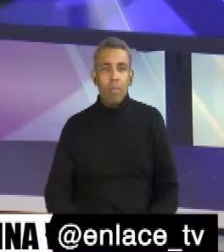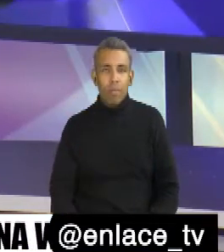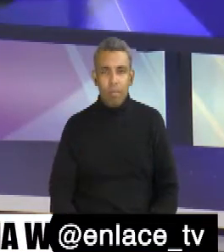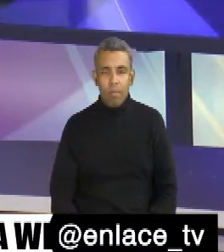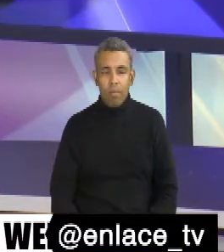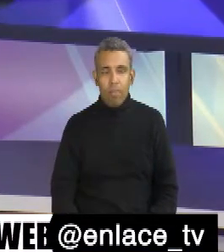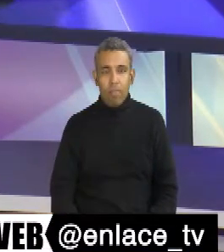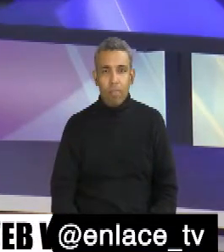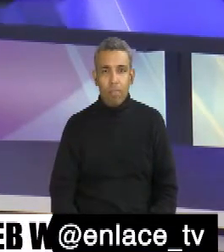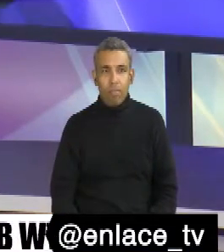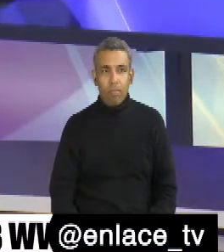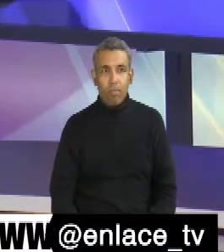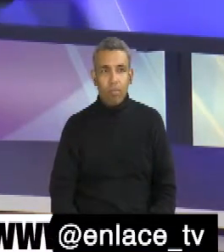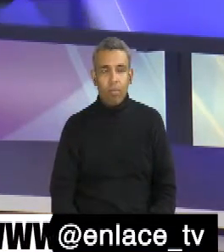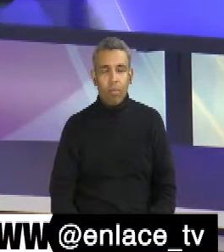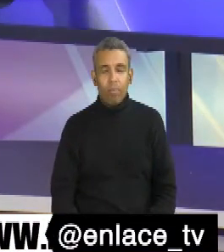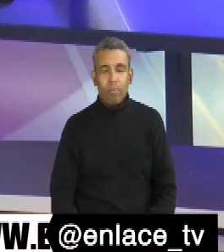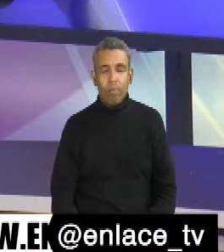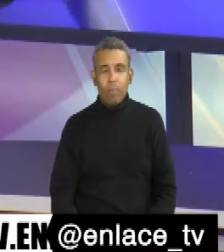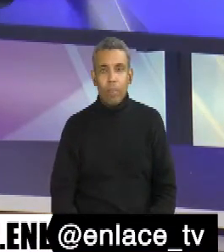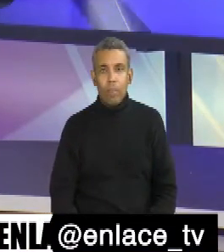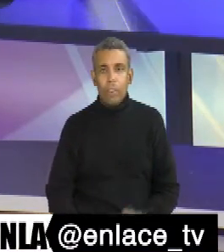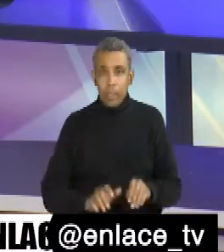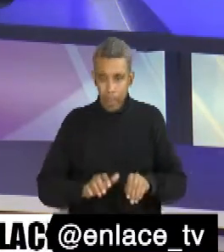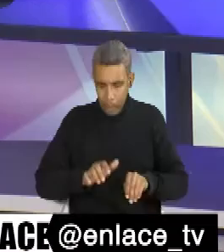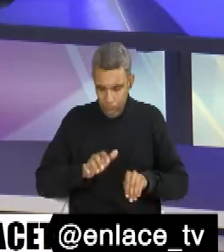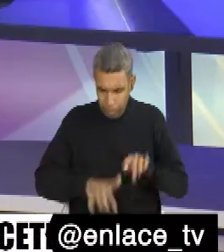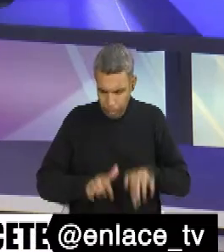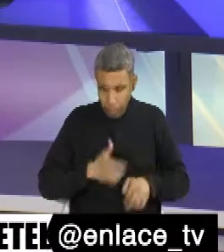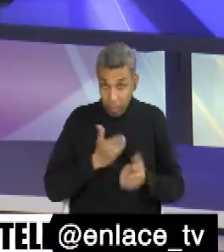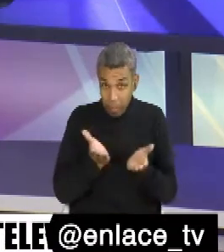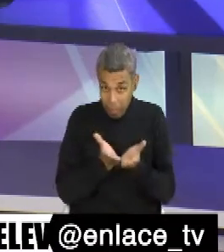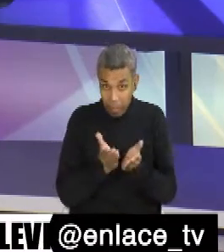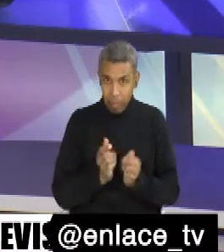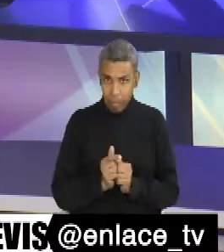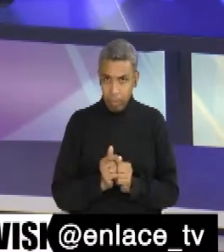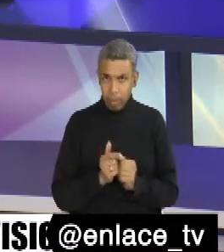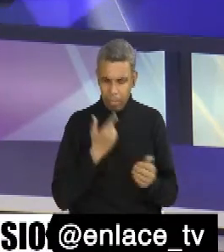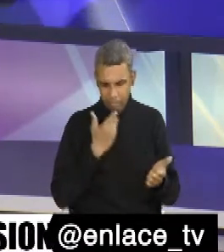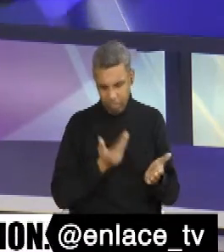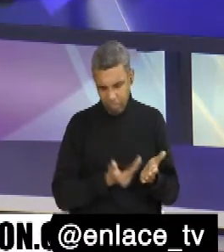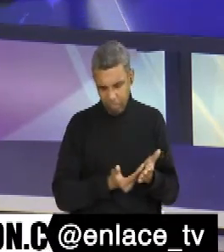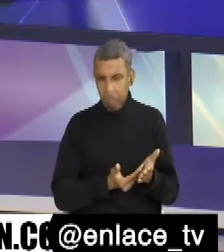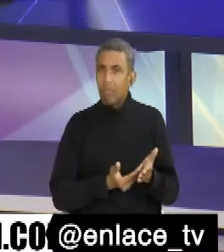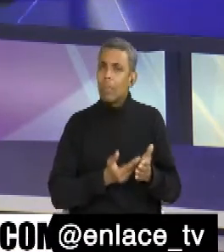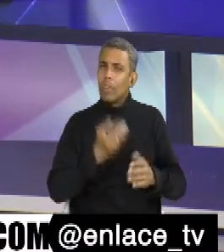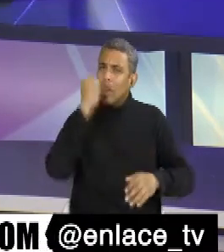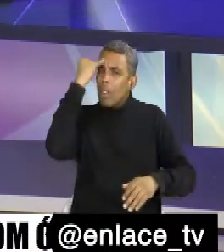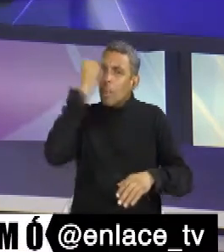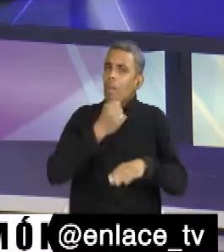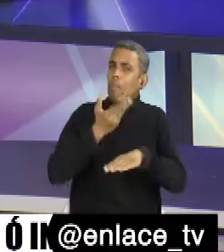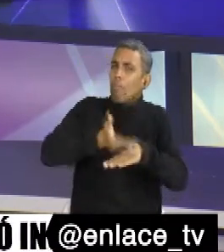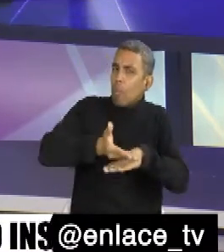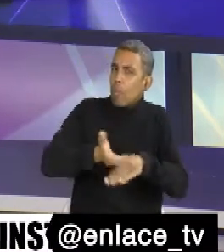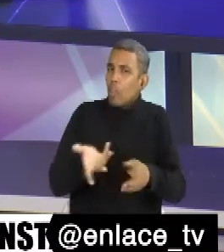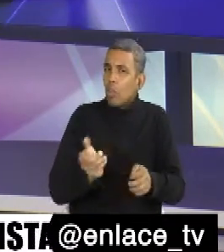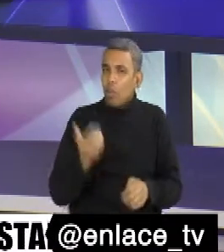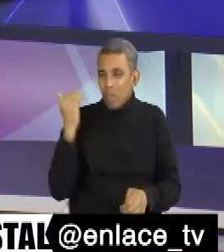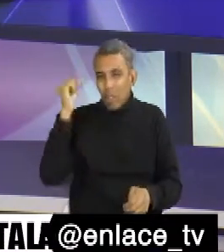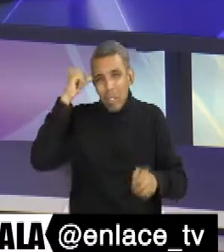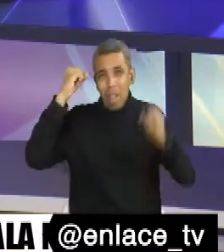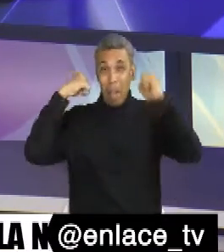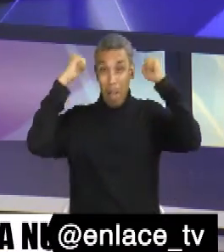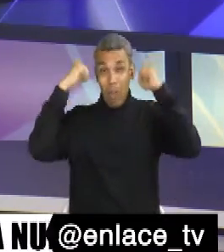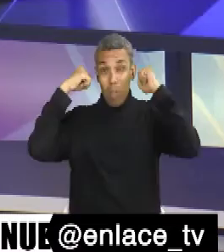Gracias, Zulay, por su información. Y la Secretaría de Educación envió propuesta para la recuperación de los 38 días de clases perdidos por los docentes y los